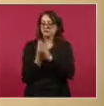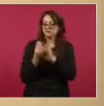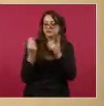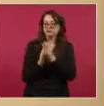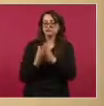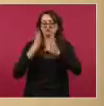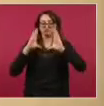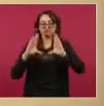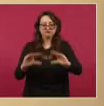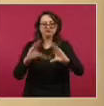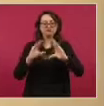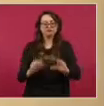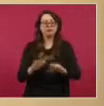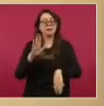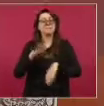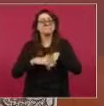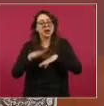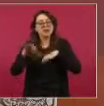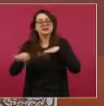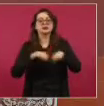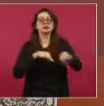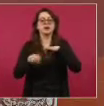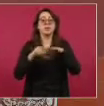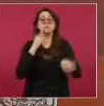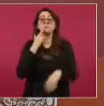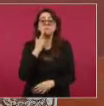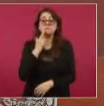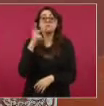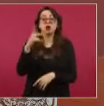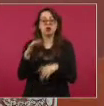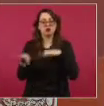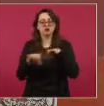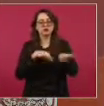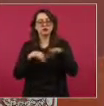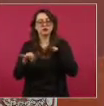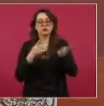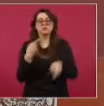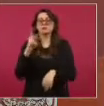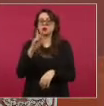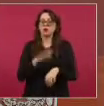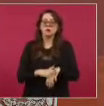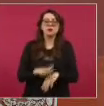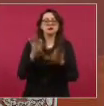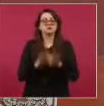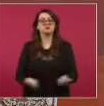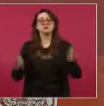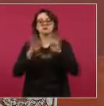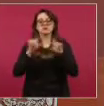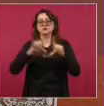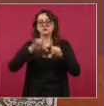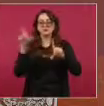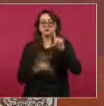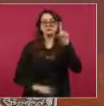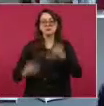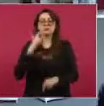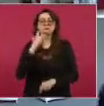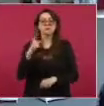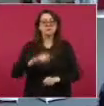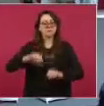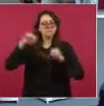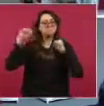mejores empleos, pero sobre todo por todo aquello que nos genere un México mejor. ¡Que viva México!